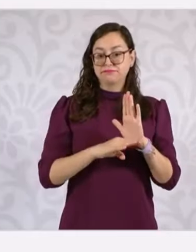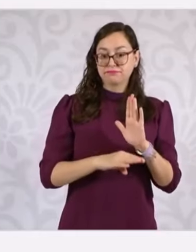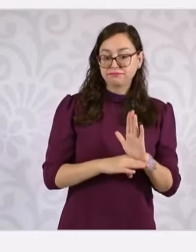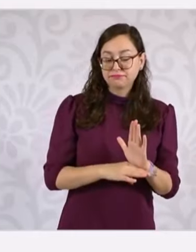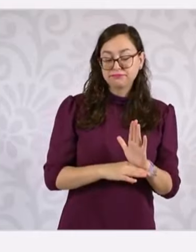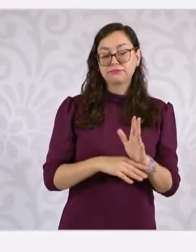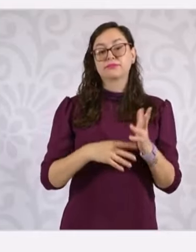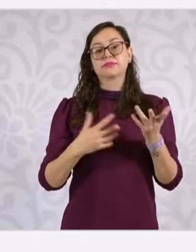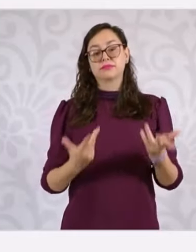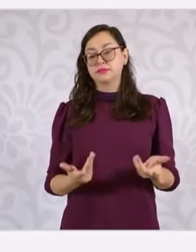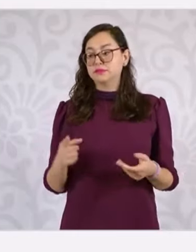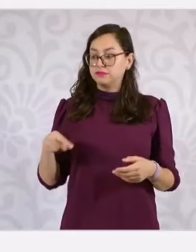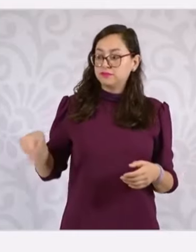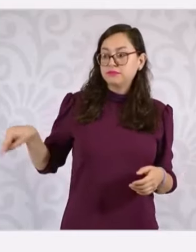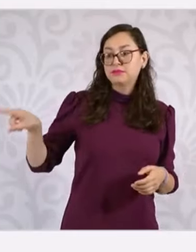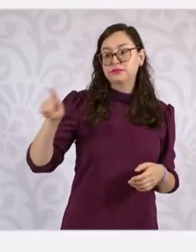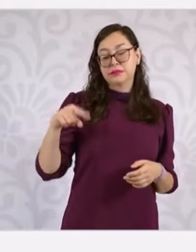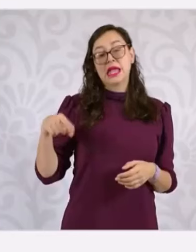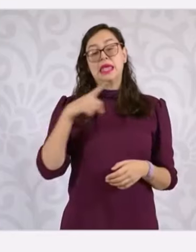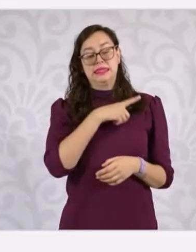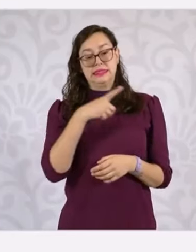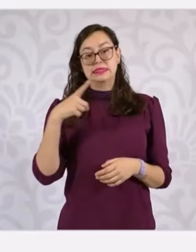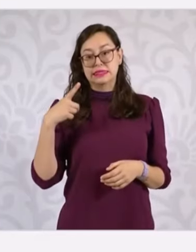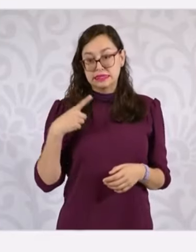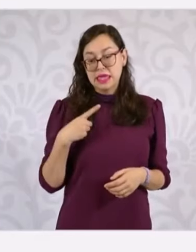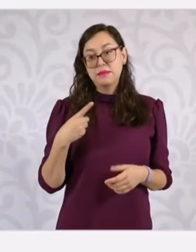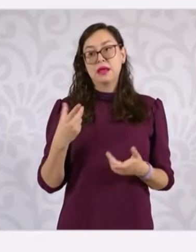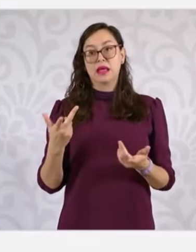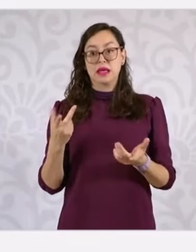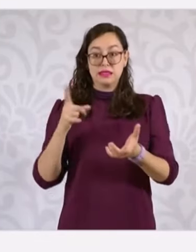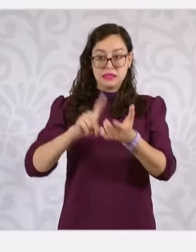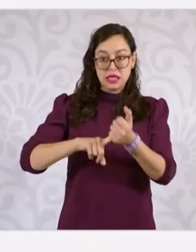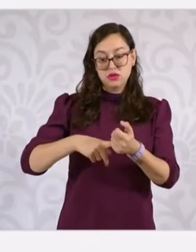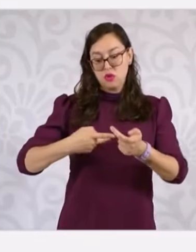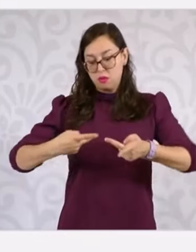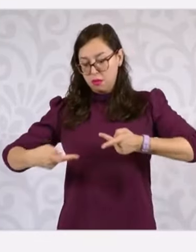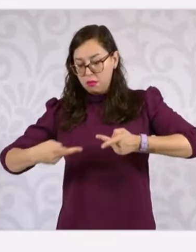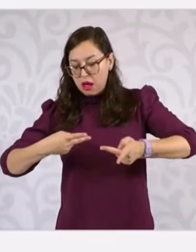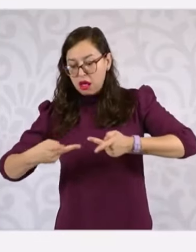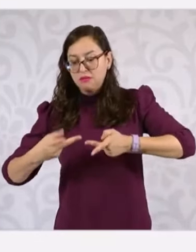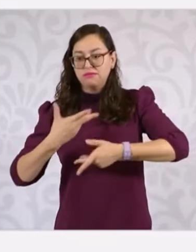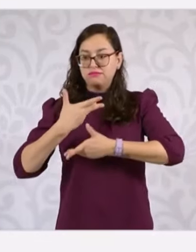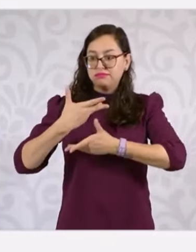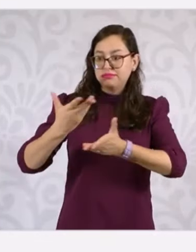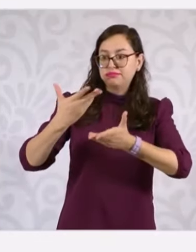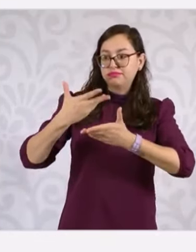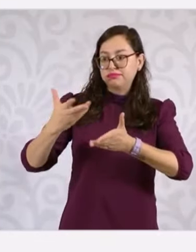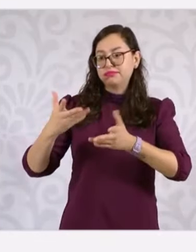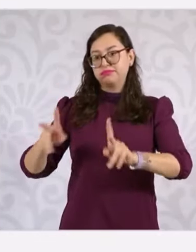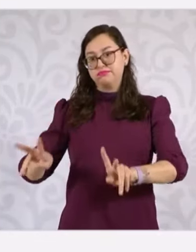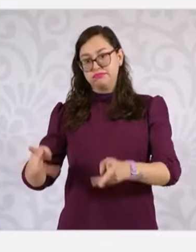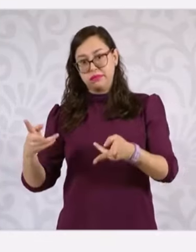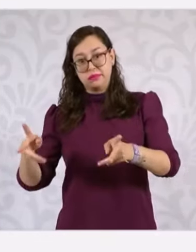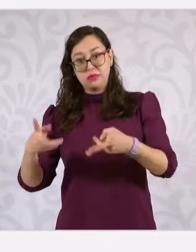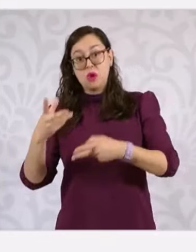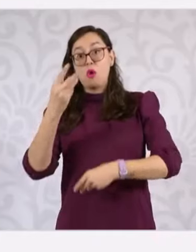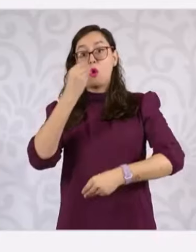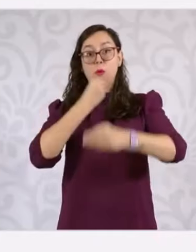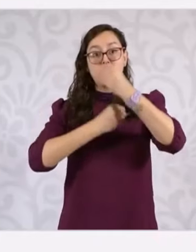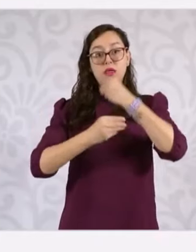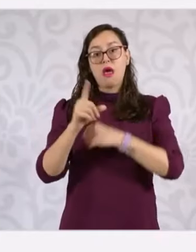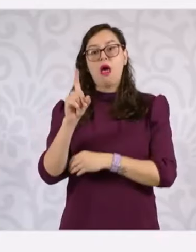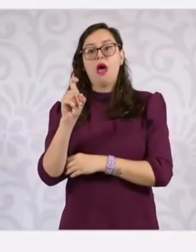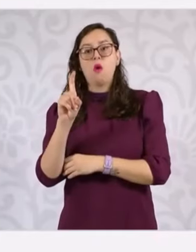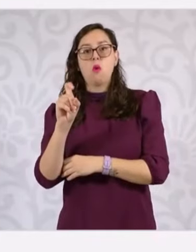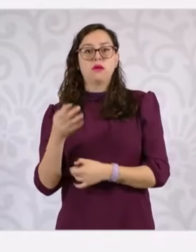generales a los que deberán sujetarse la preparación, la distribución y el expendio de los alimentos y bebidas